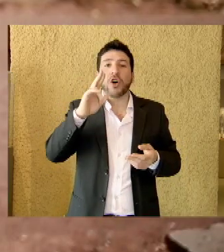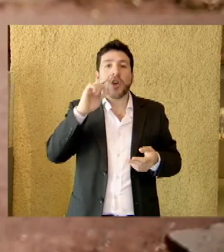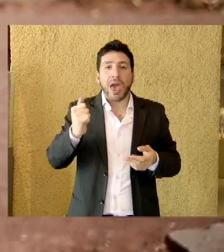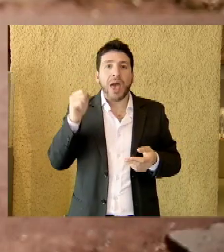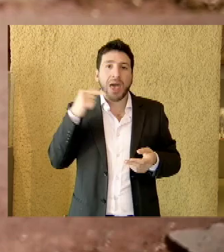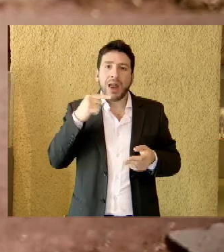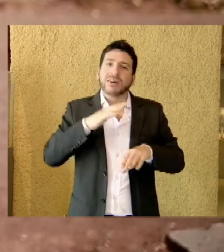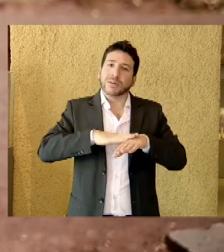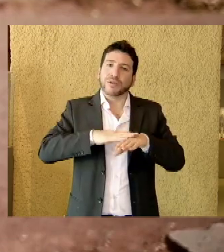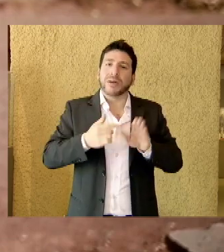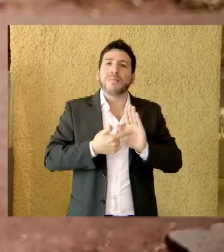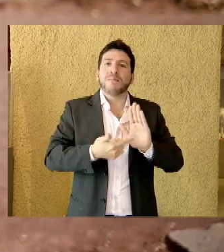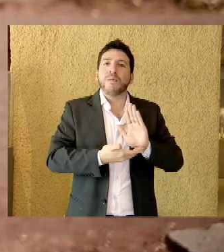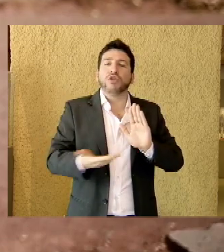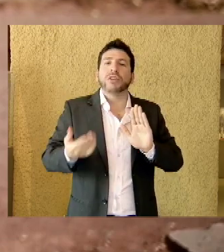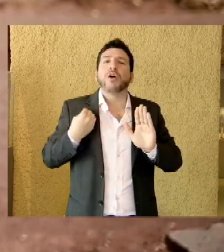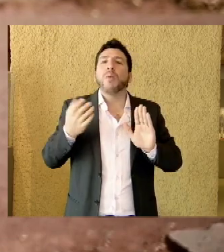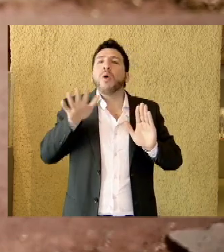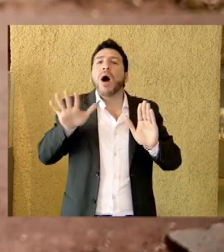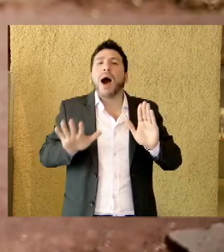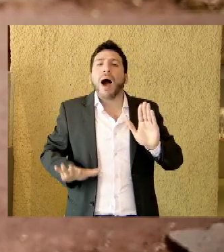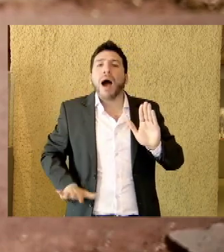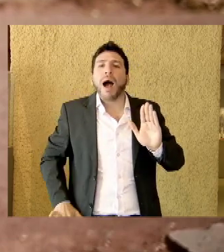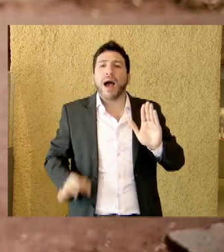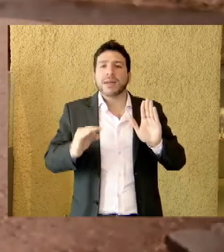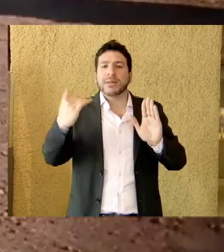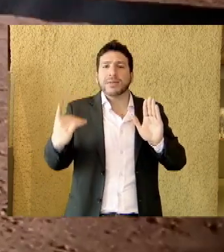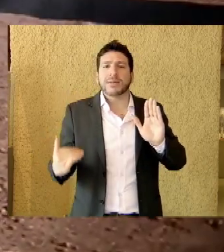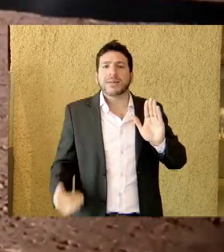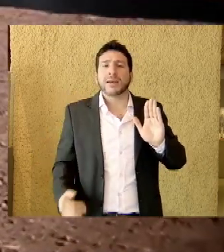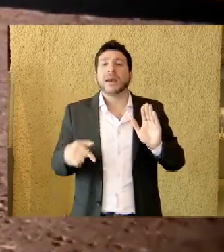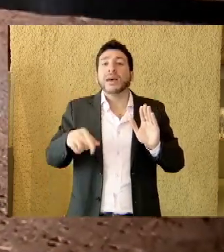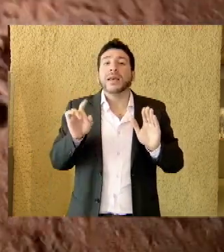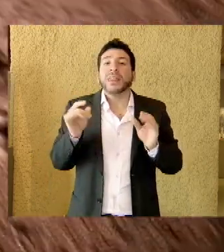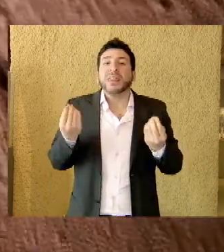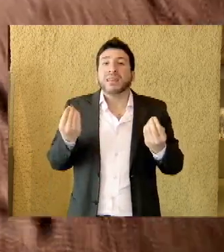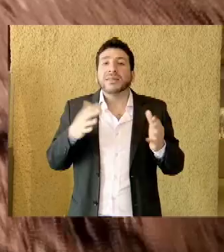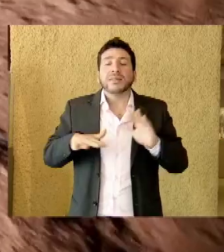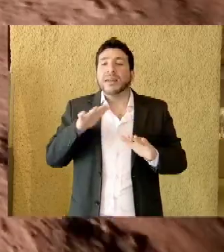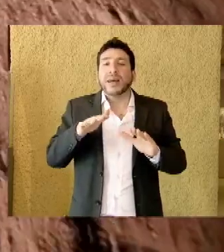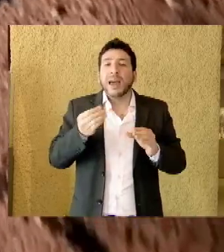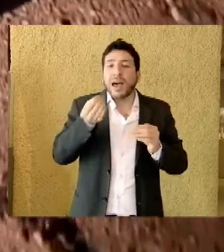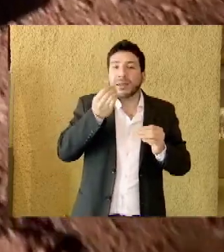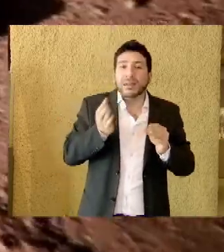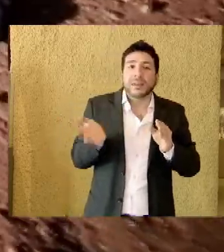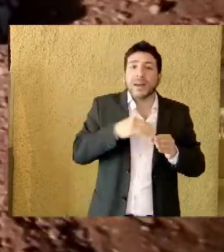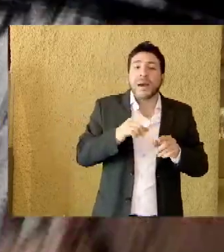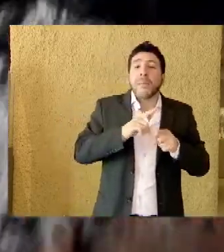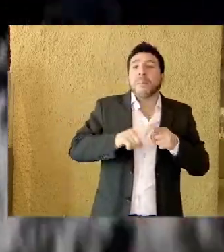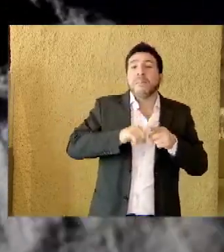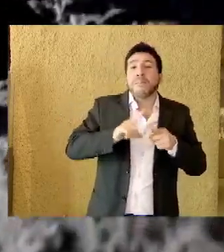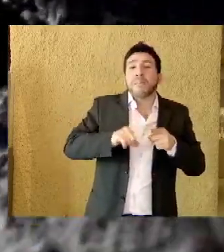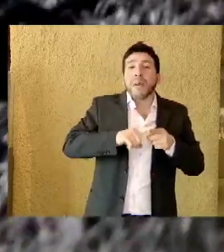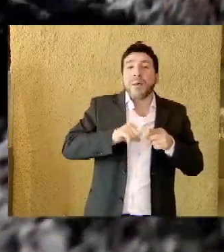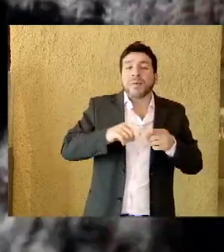responsable de la guarnición y el postre. ¿De qué se trata? La guarnición: papa rosti con